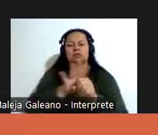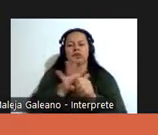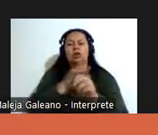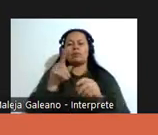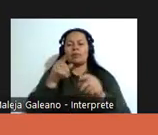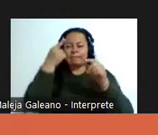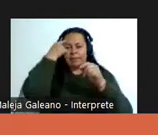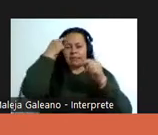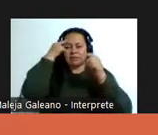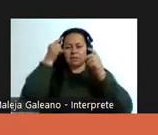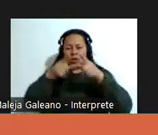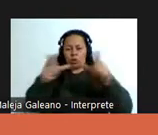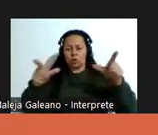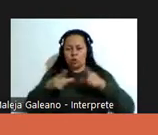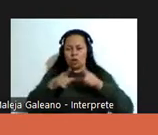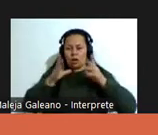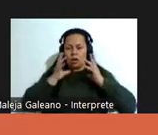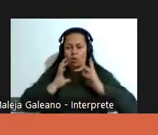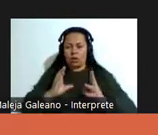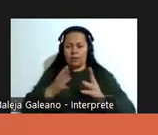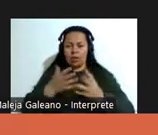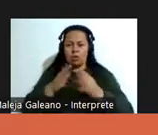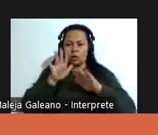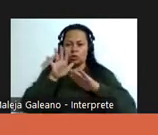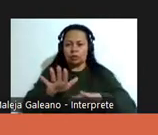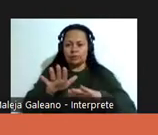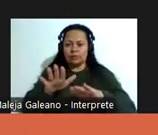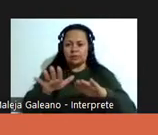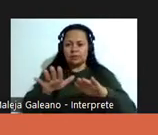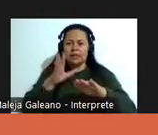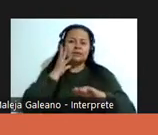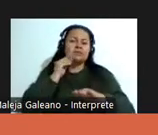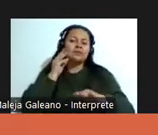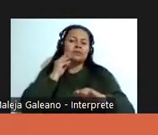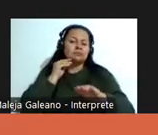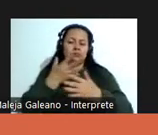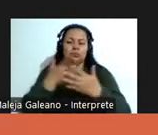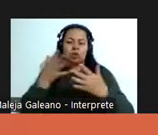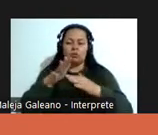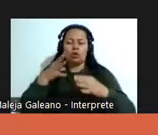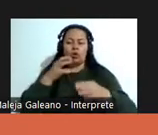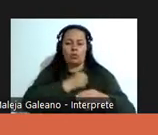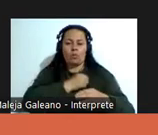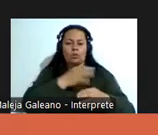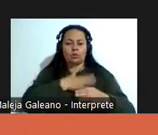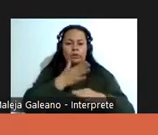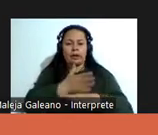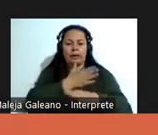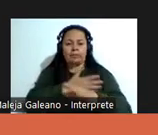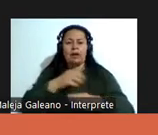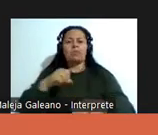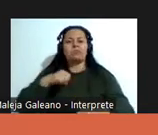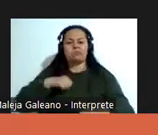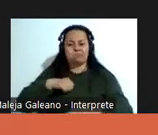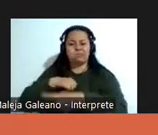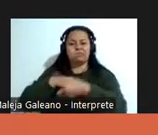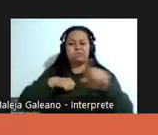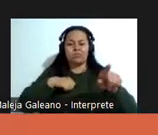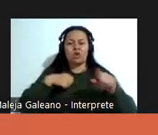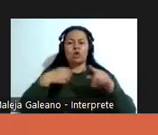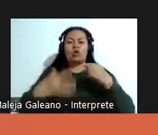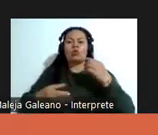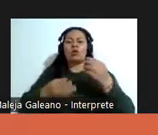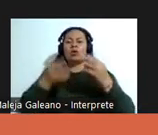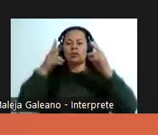que para ustedes representa esa experiencia aliada, esa oportunidad que tuvieron para reflexionar acerca de esa